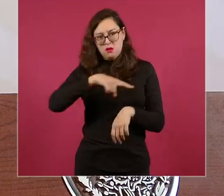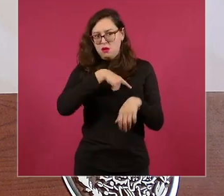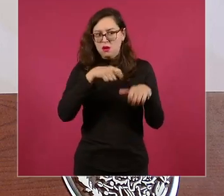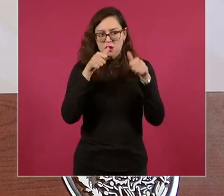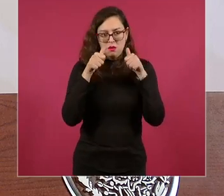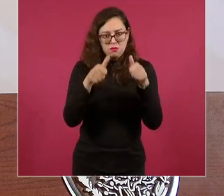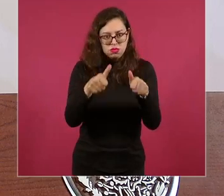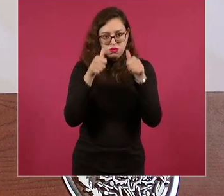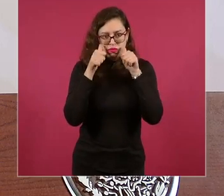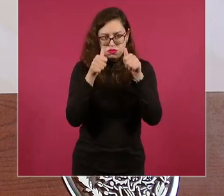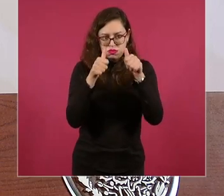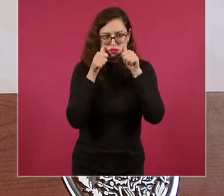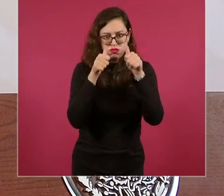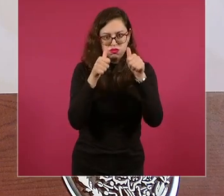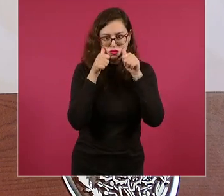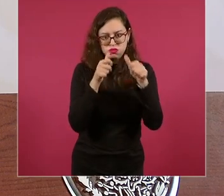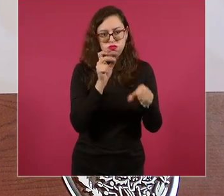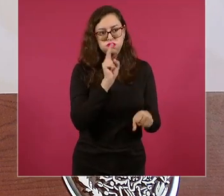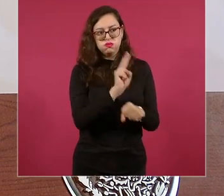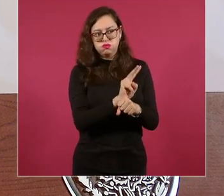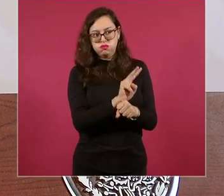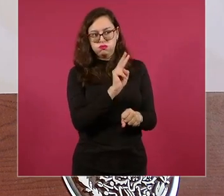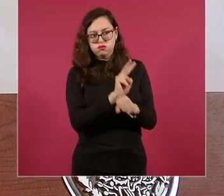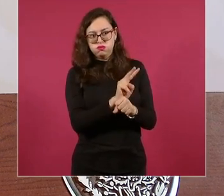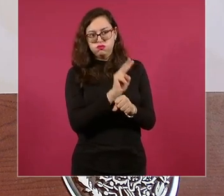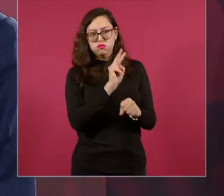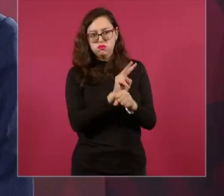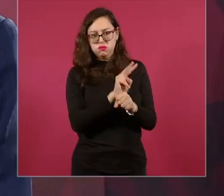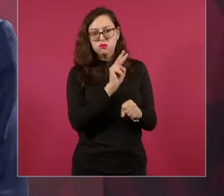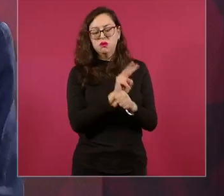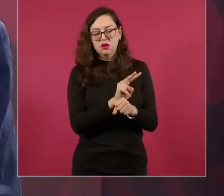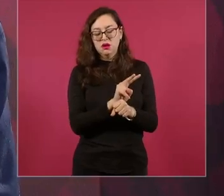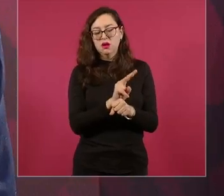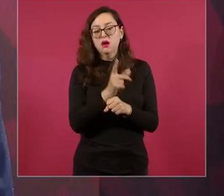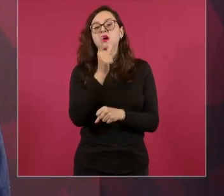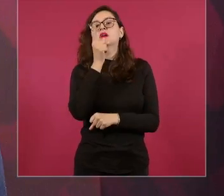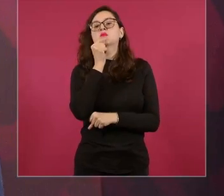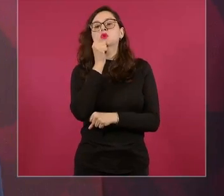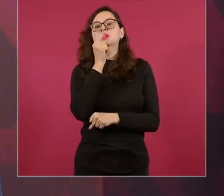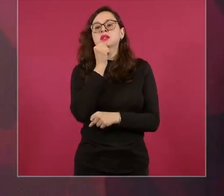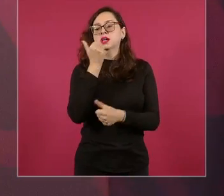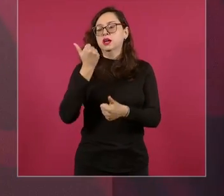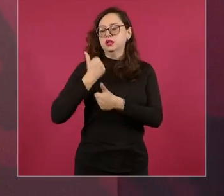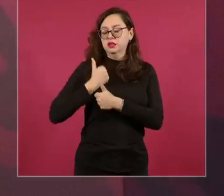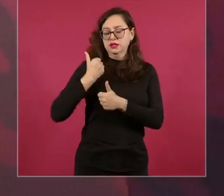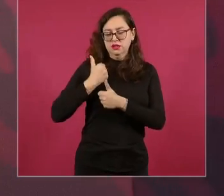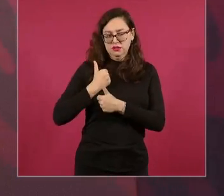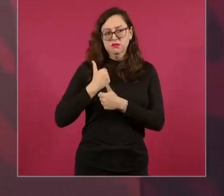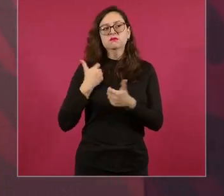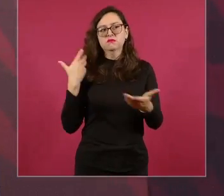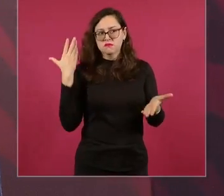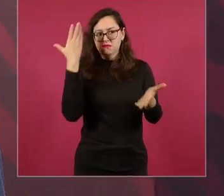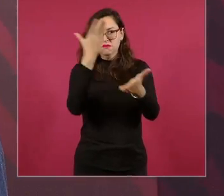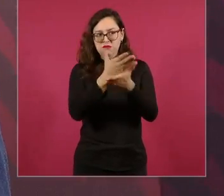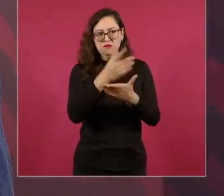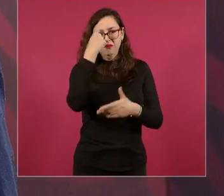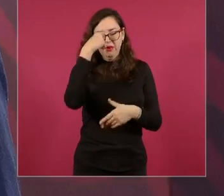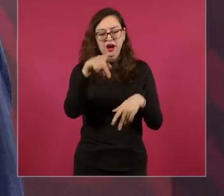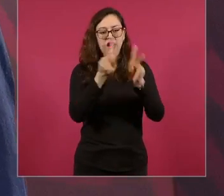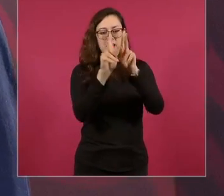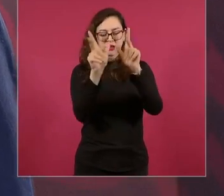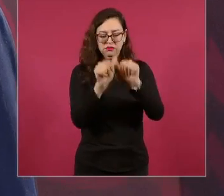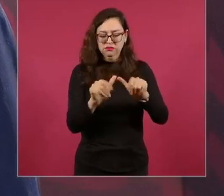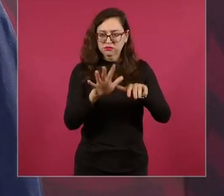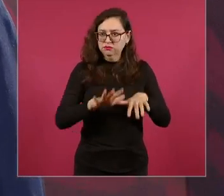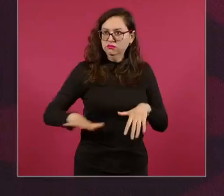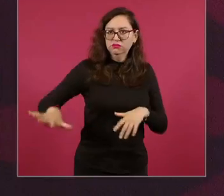y se está actuando y hay elementos suficientes para garantizar la paz la tranquilidad y